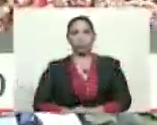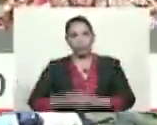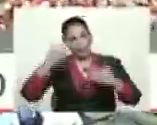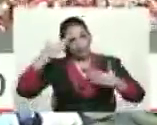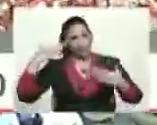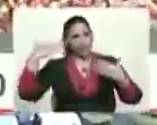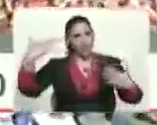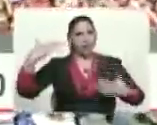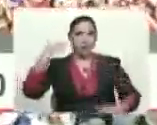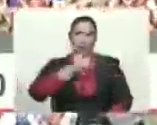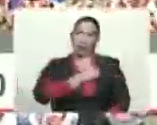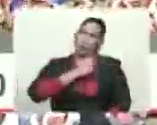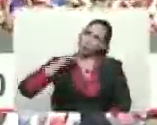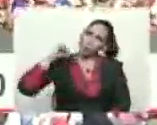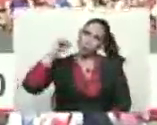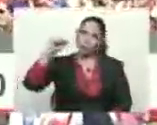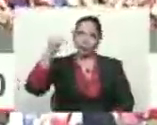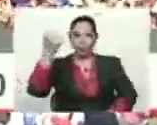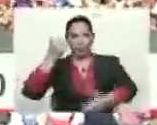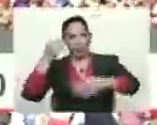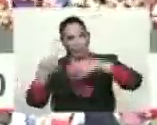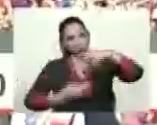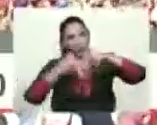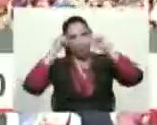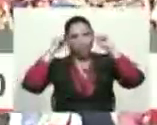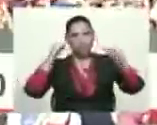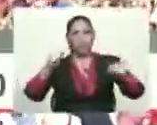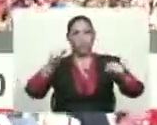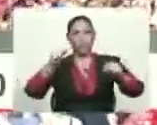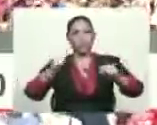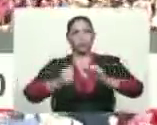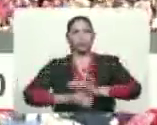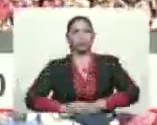revolucionario! ¡Saludo solidario! ¡Y